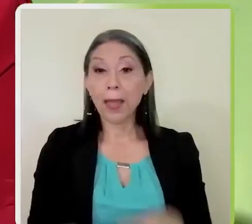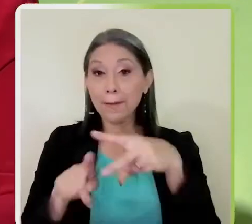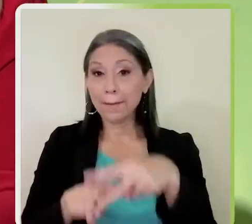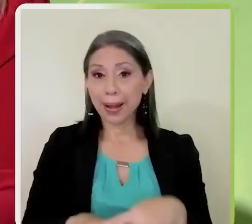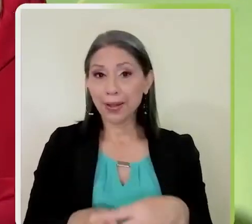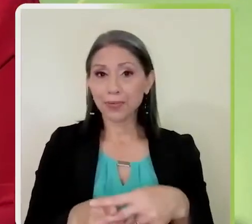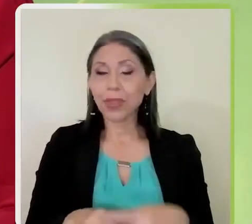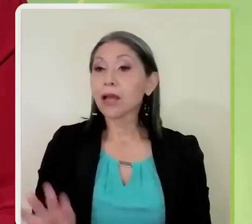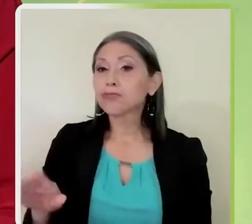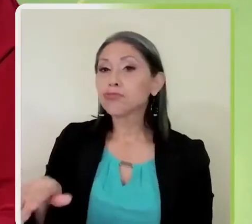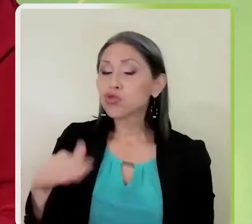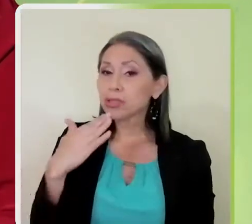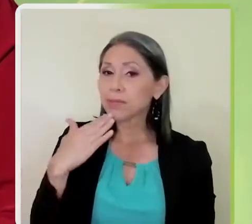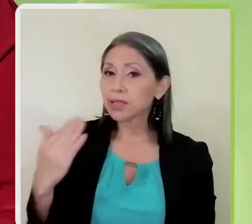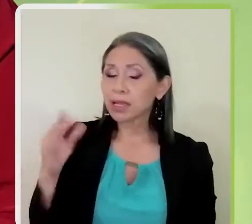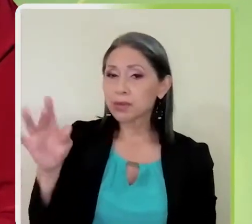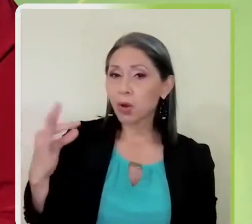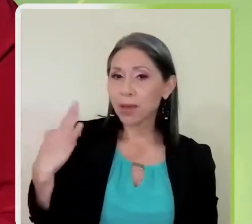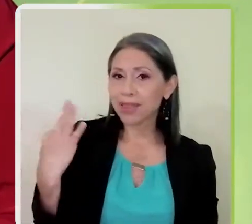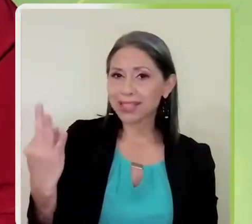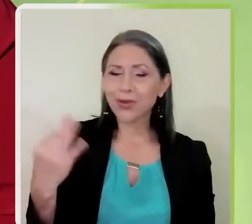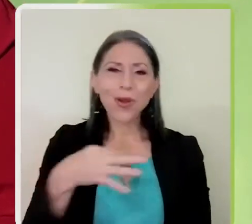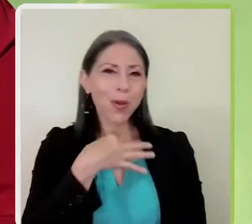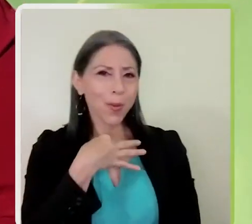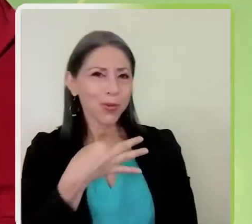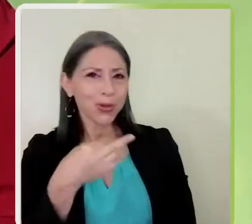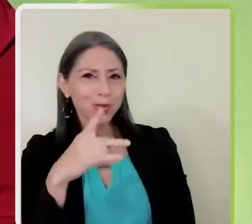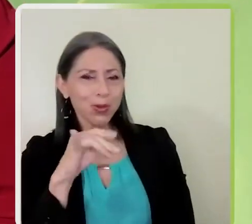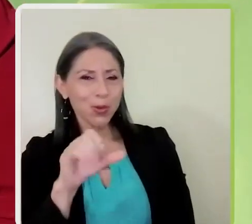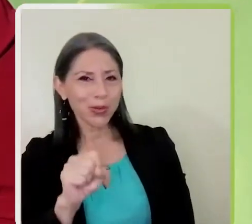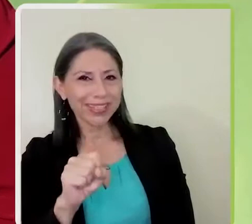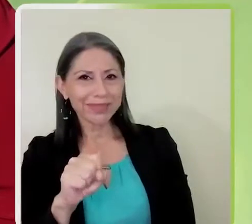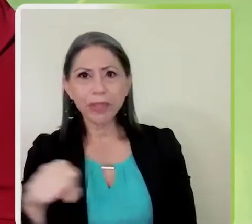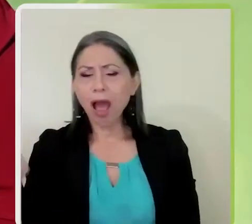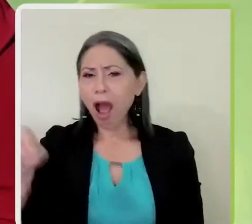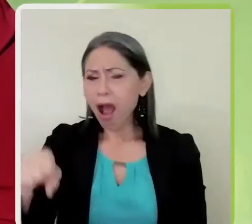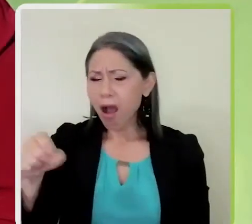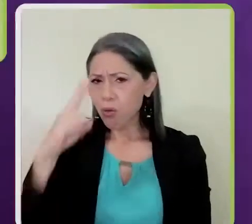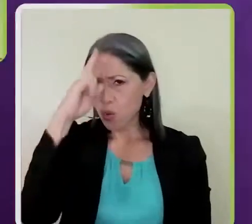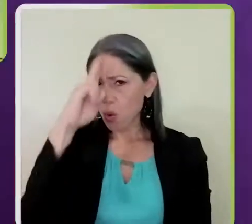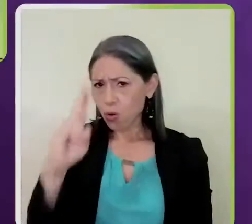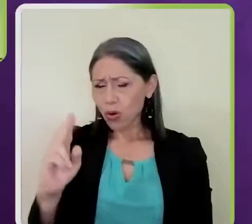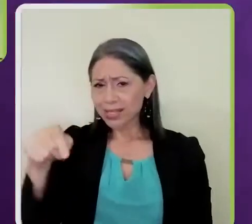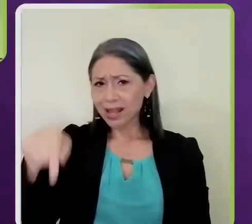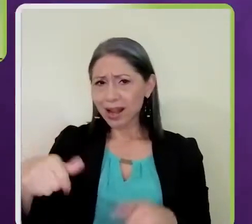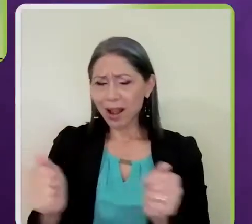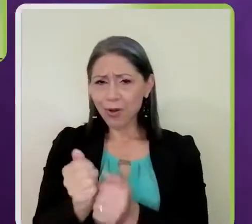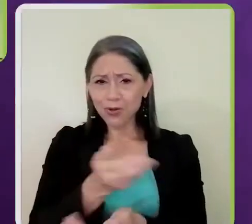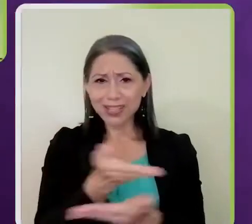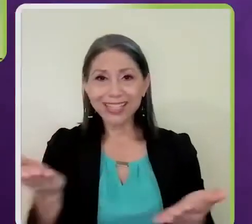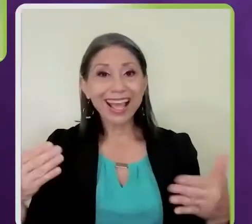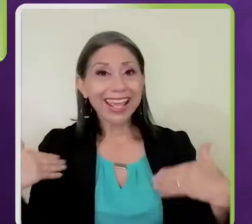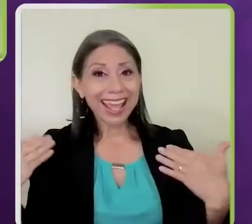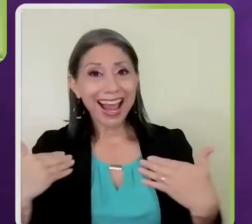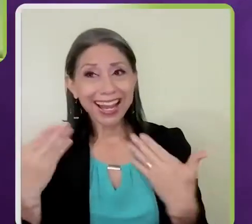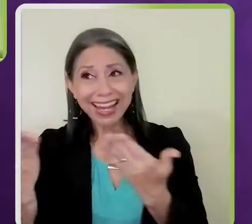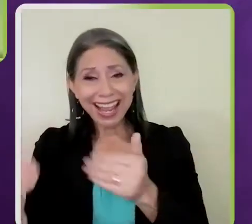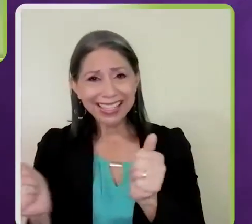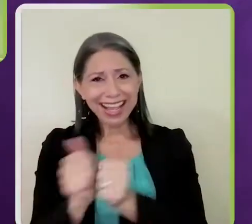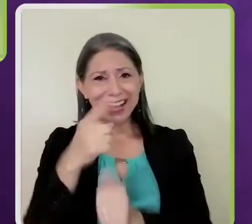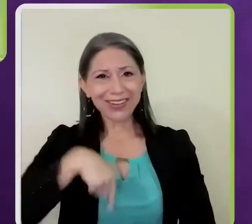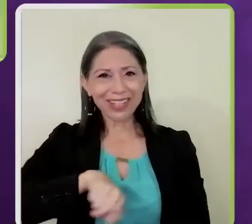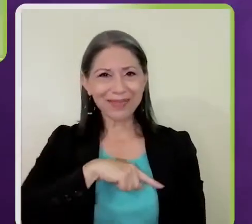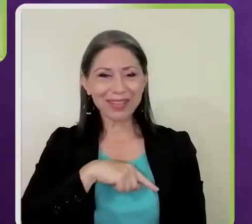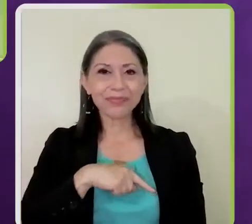Para comenzar... Muchísimas gracias por la invitación. Con mucho gusto, Luis. Sí, un honor estar acá con ustedes. Qué alegría, Ileana, que nos